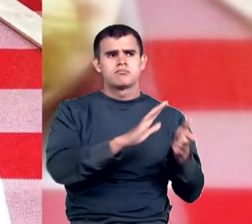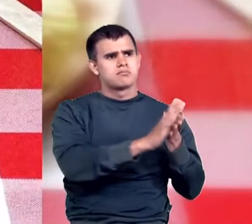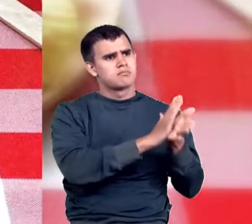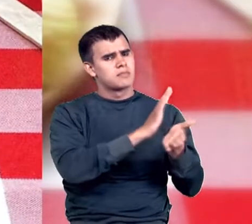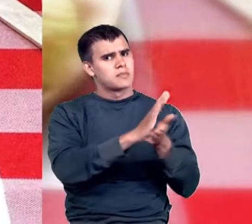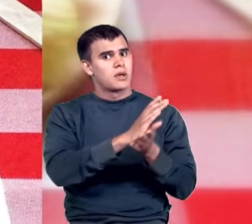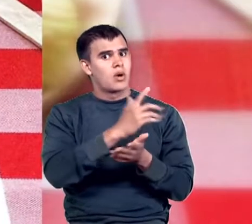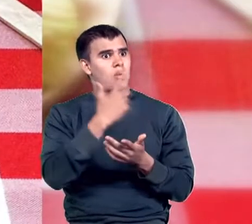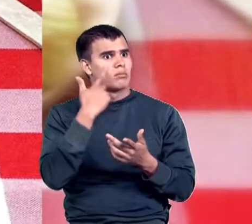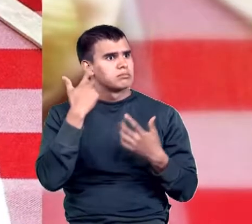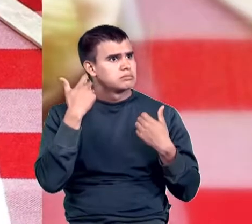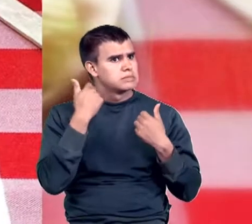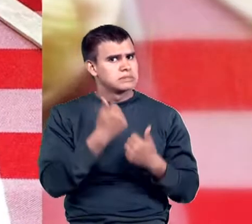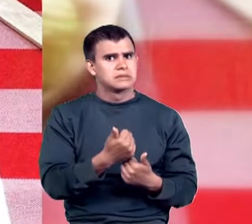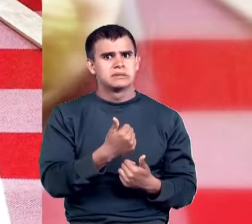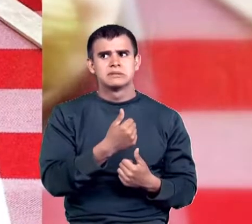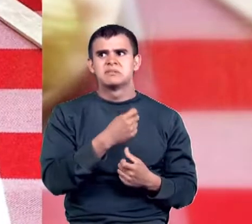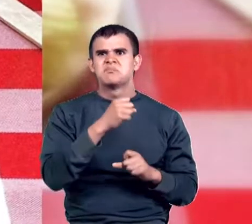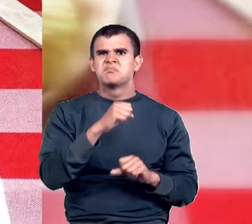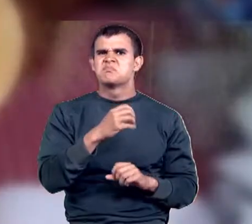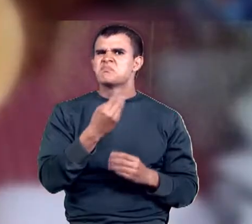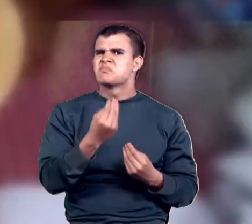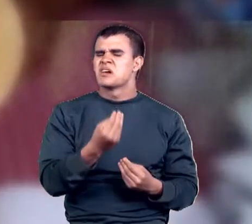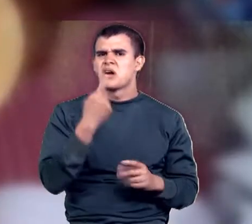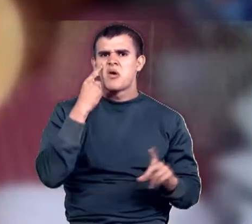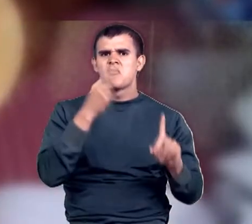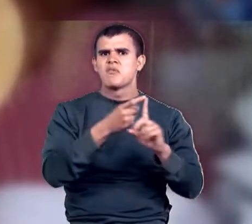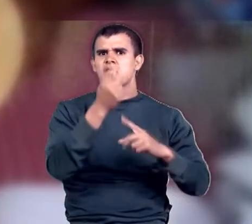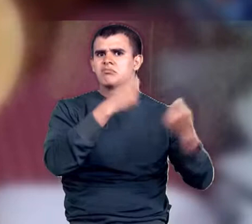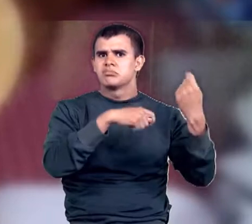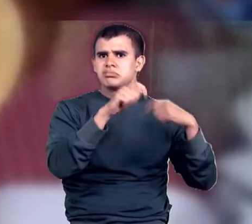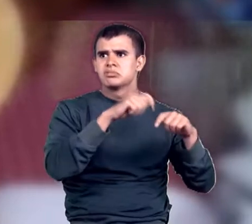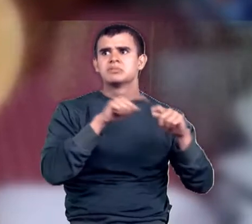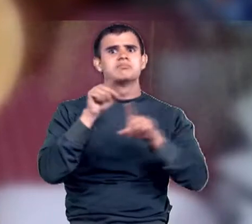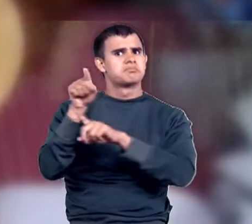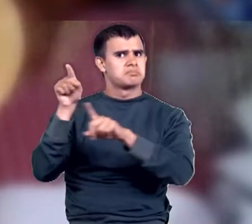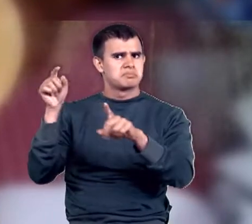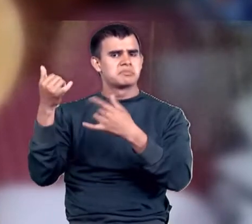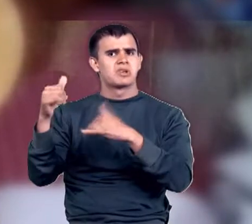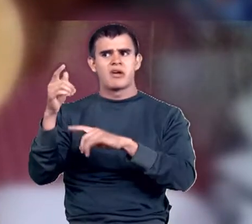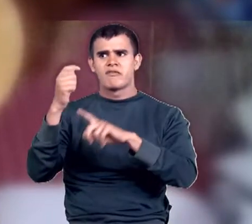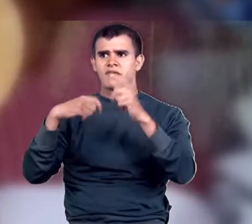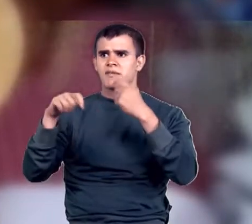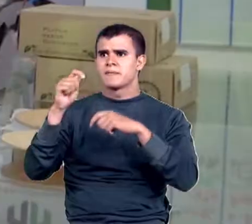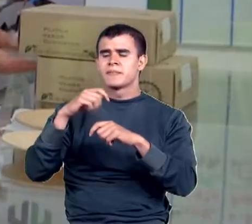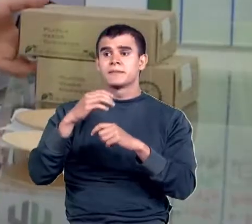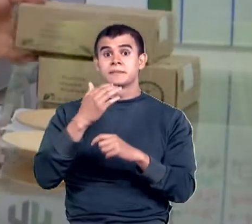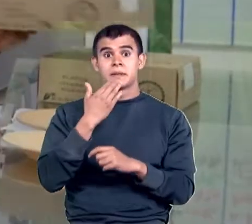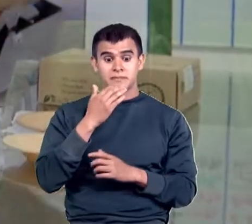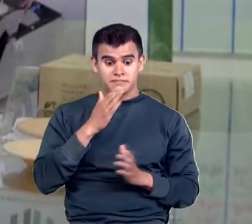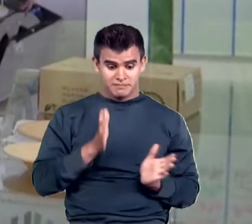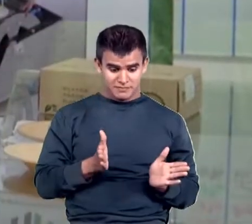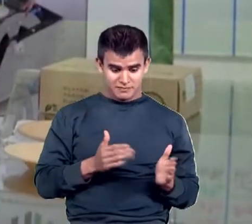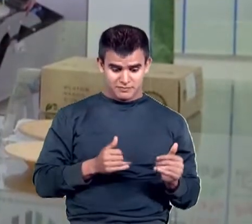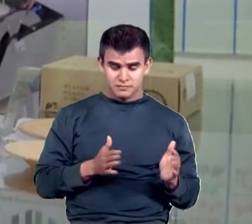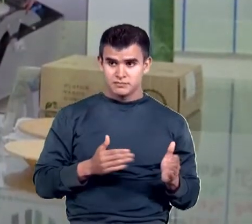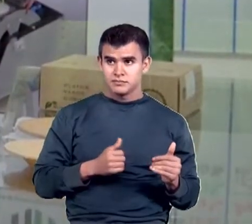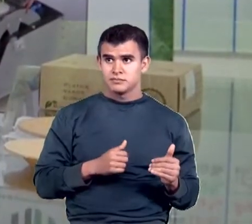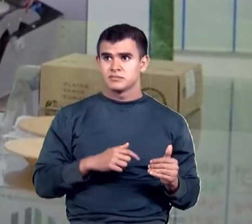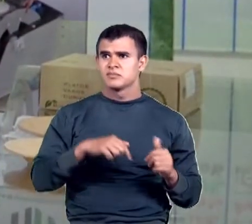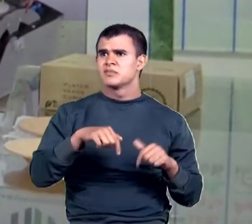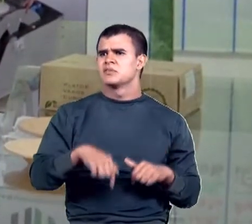Otros ven la oportunidad de negocio y por eso, por ese sentido, ya están comercializándose en varias ciudades. Mira, esta caja